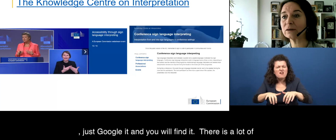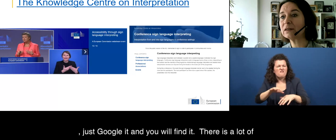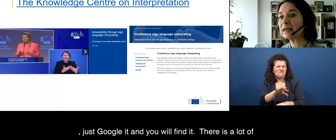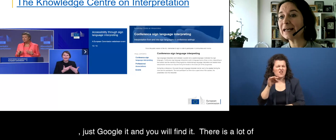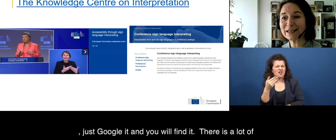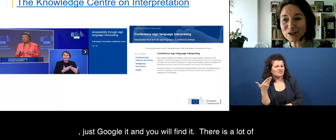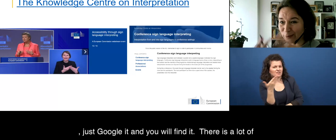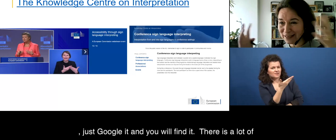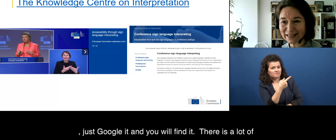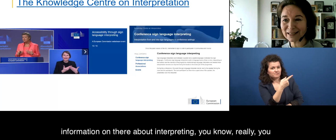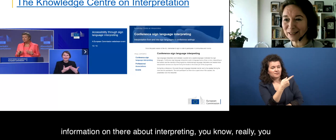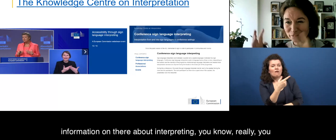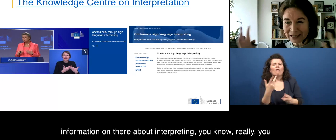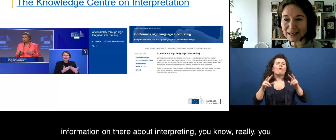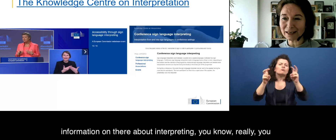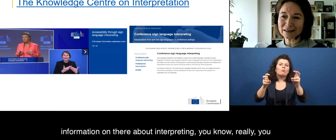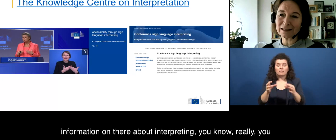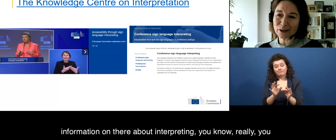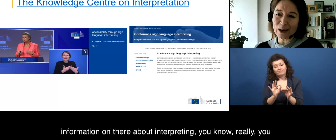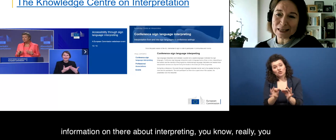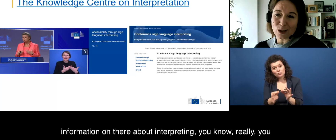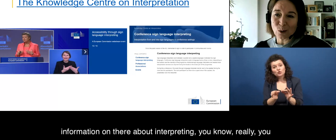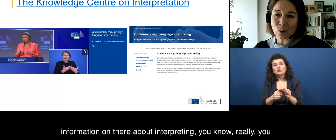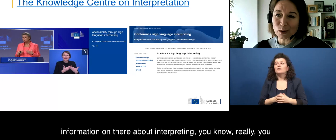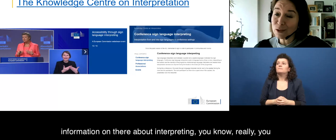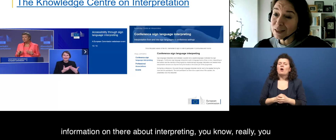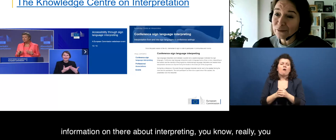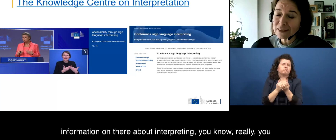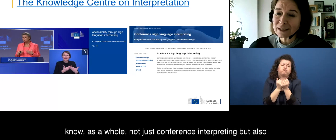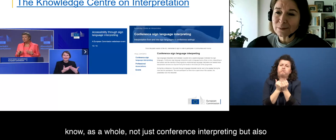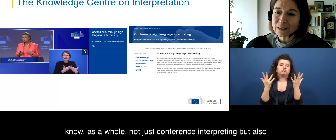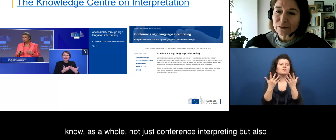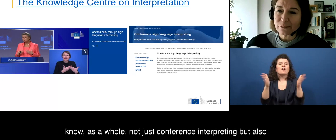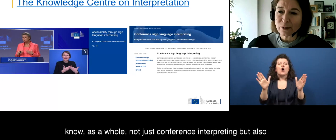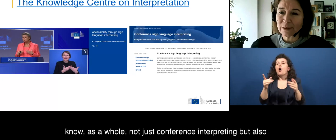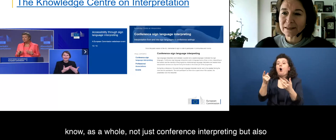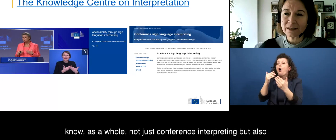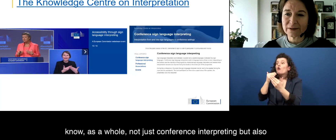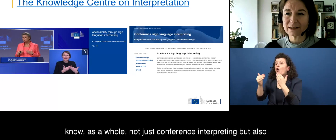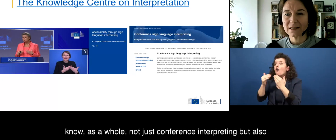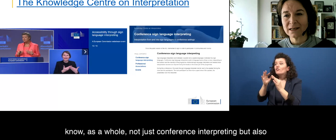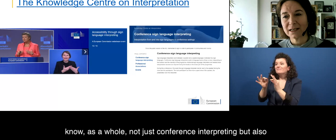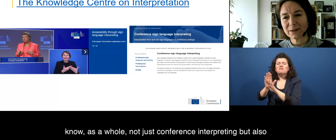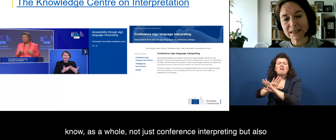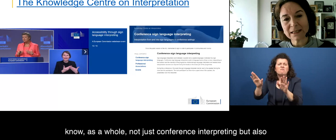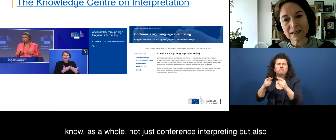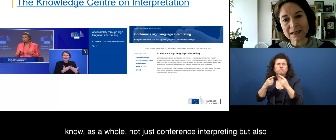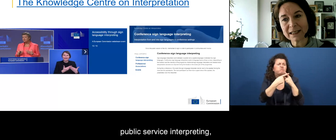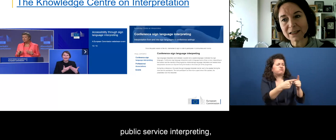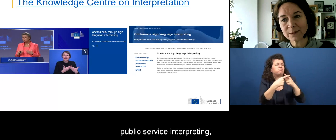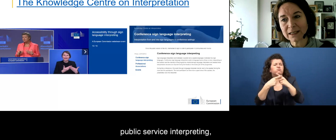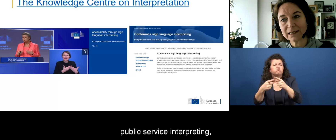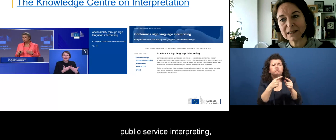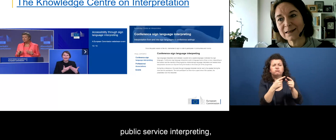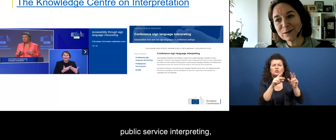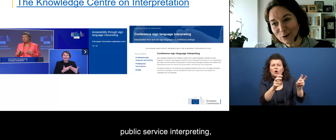ahí hay muchísima información respecto a la interpretación como un todo, no nada más